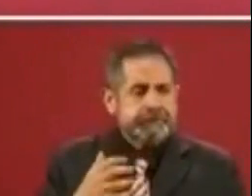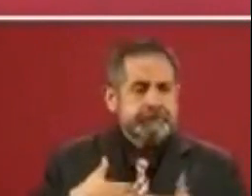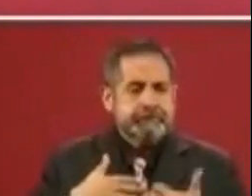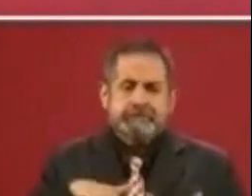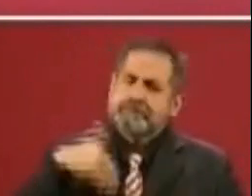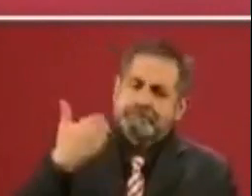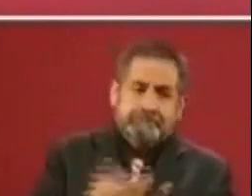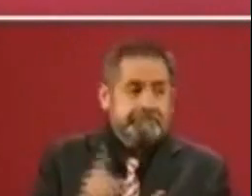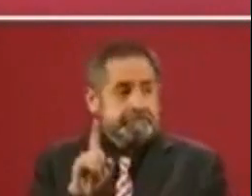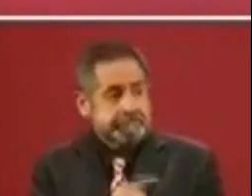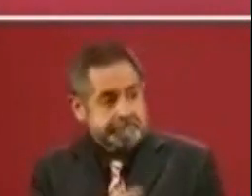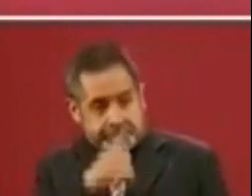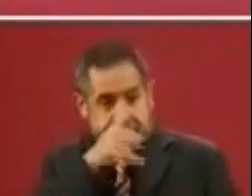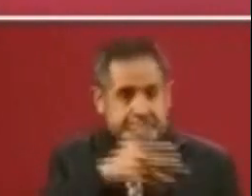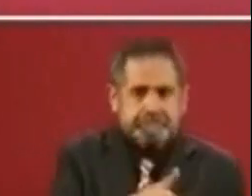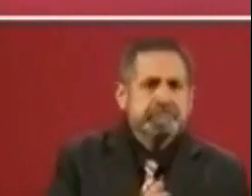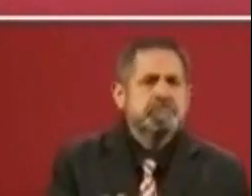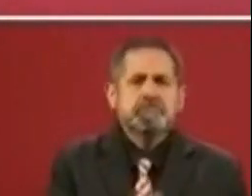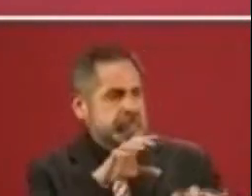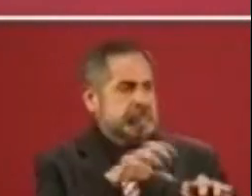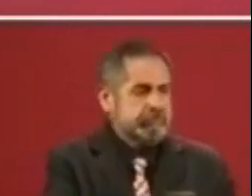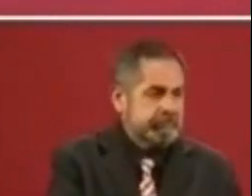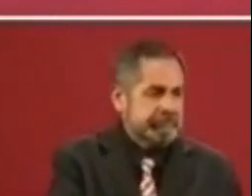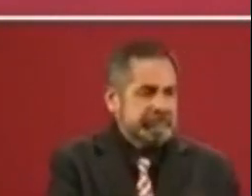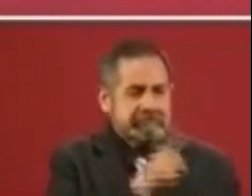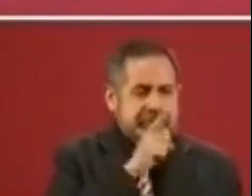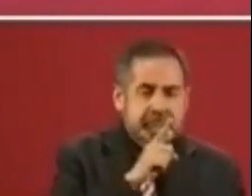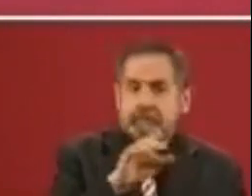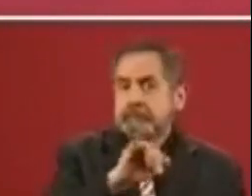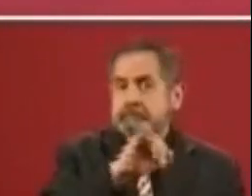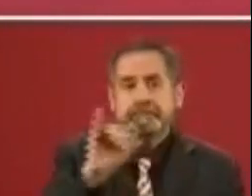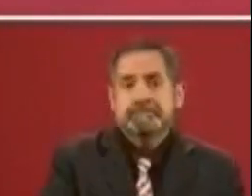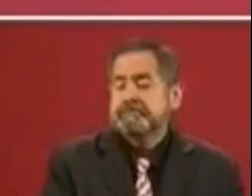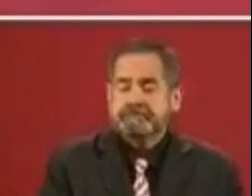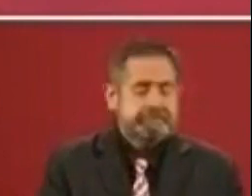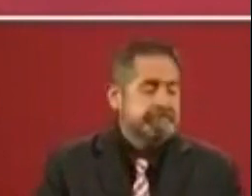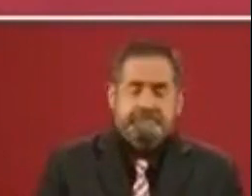trampa de la provocación. Somos